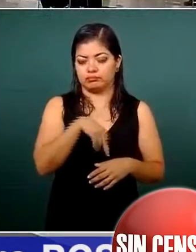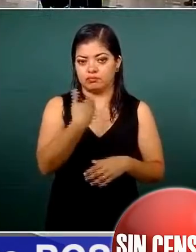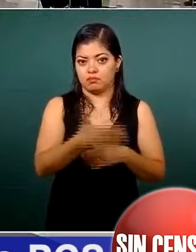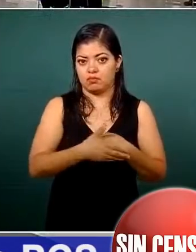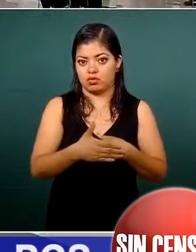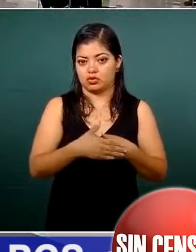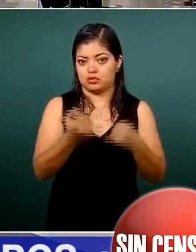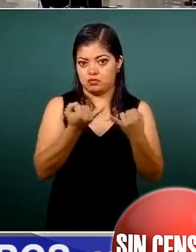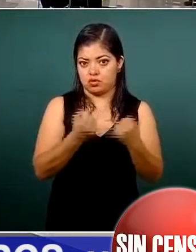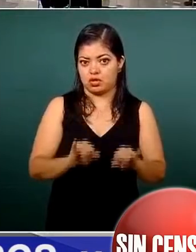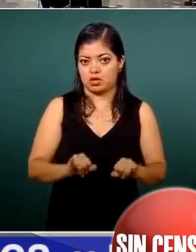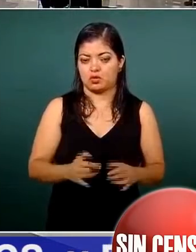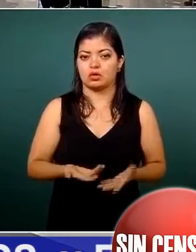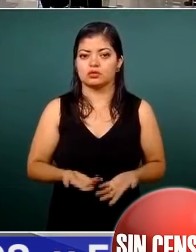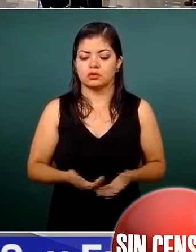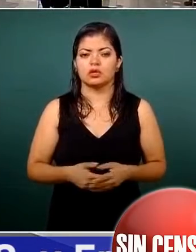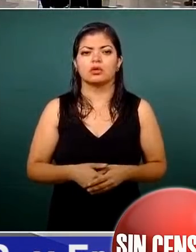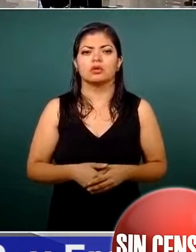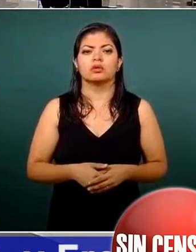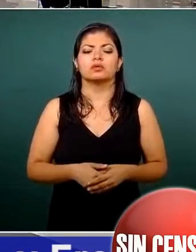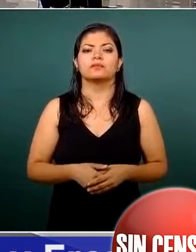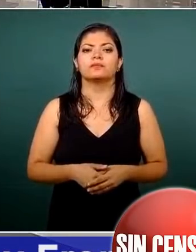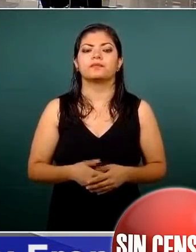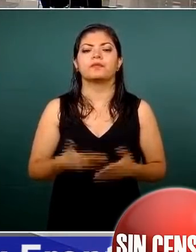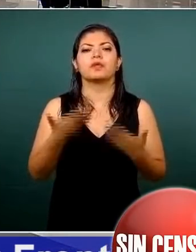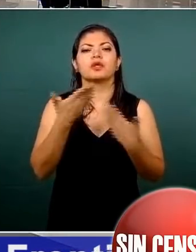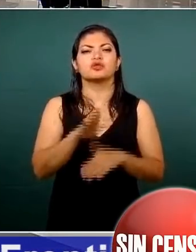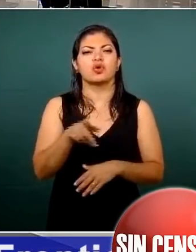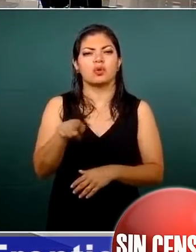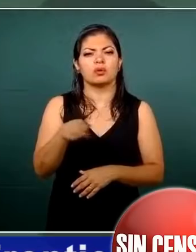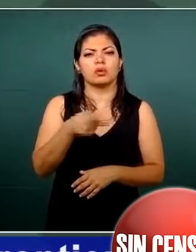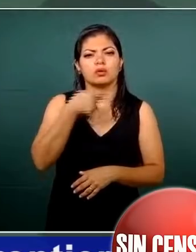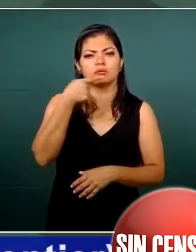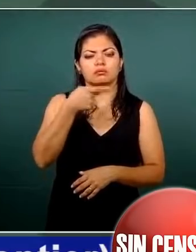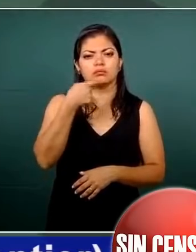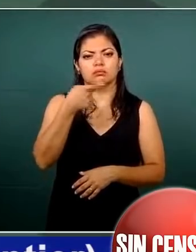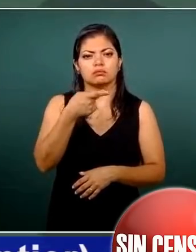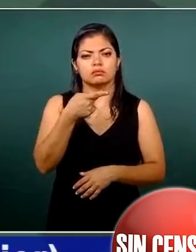Acerca de lo del señor Lozoya,